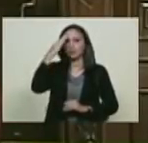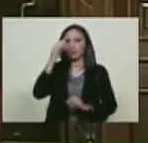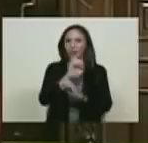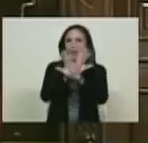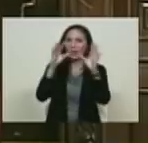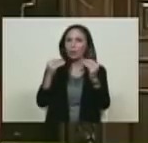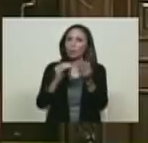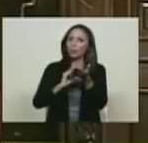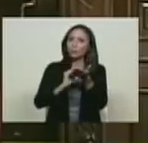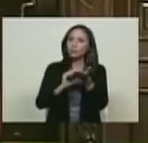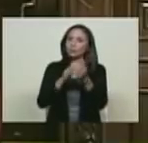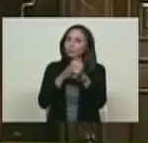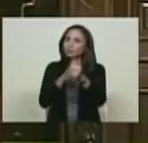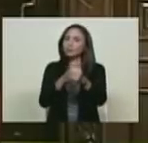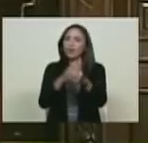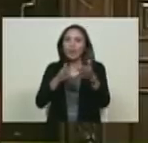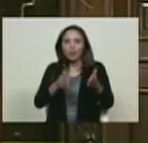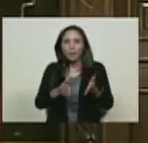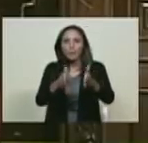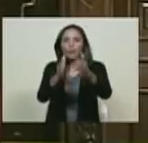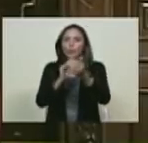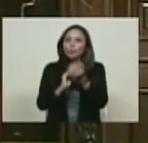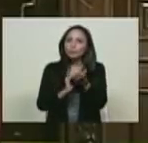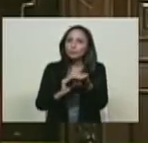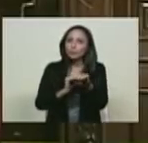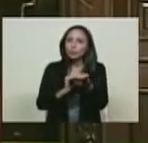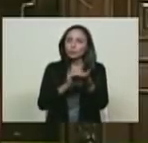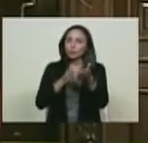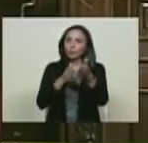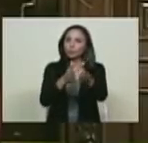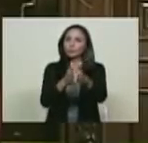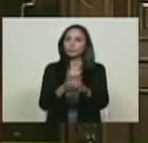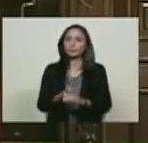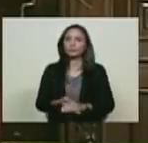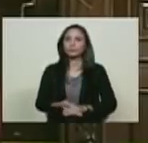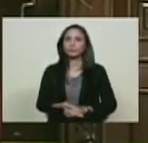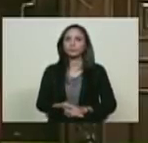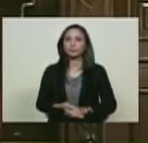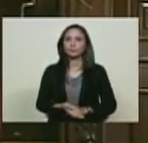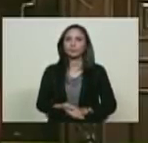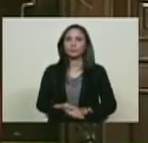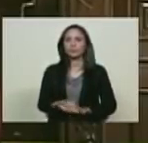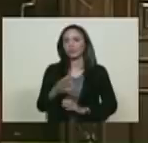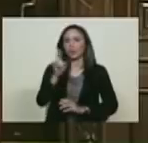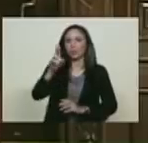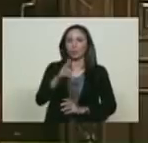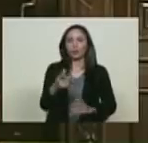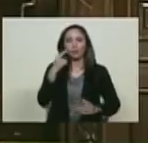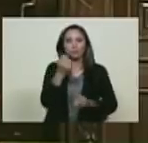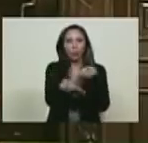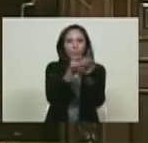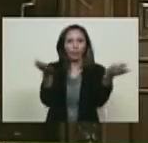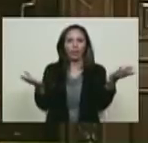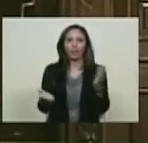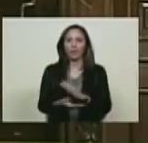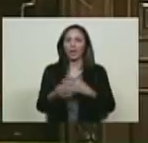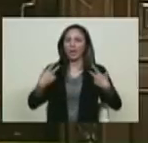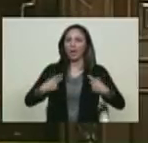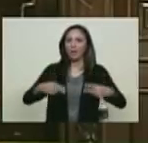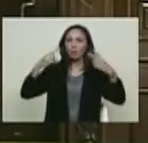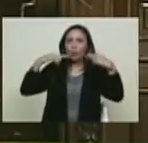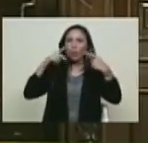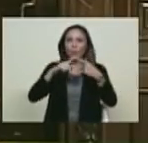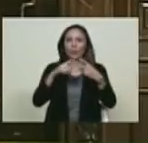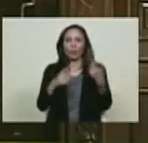para continuar nuestro camino. Nunca olvido, compañero padrino, Aristóbulo, Ricardo, Castro